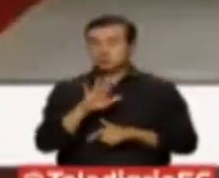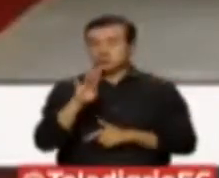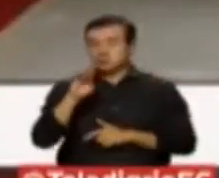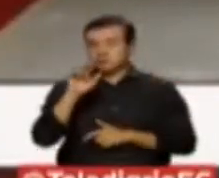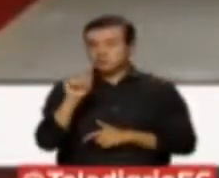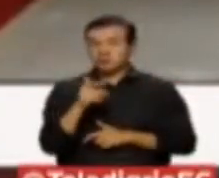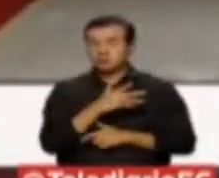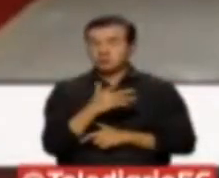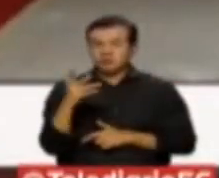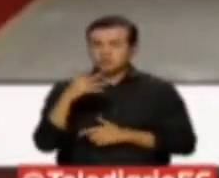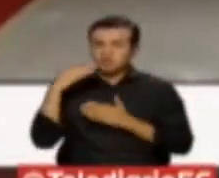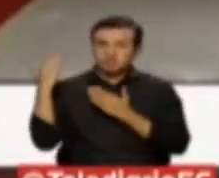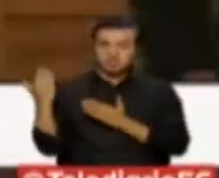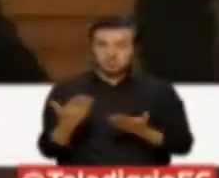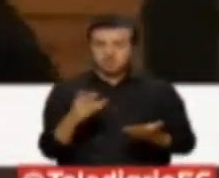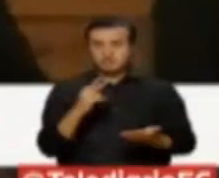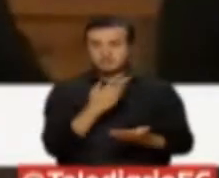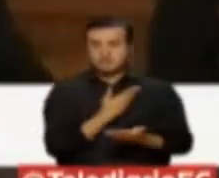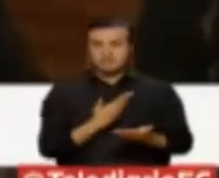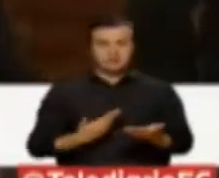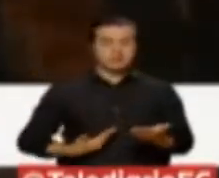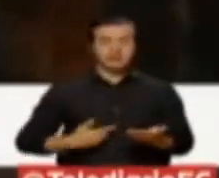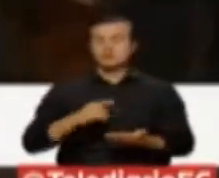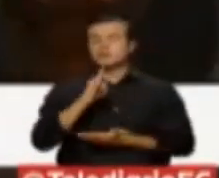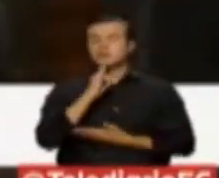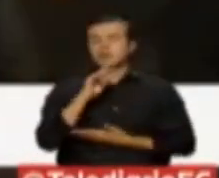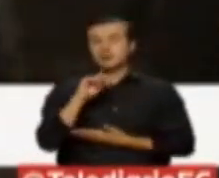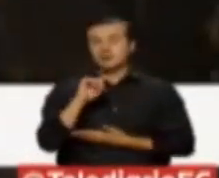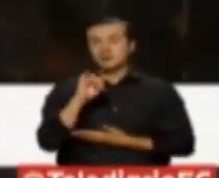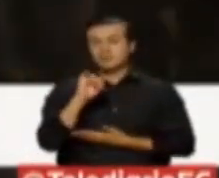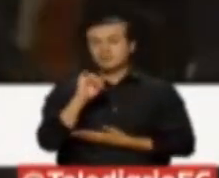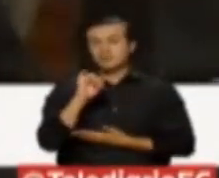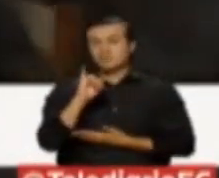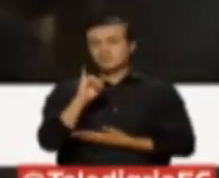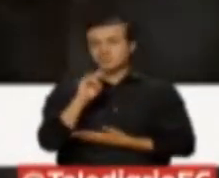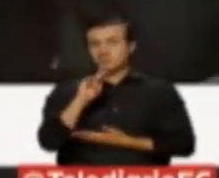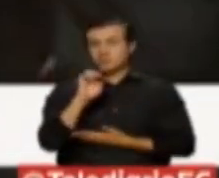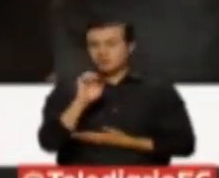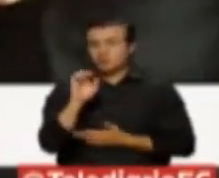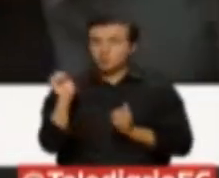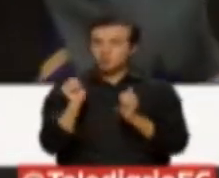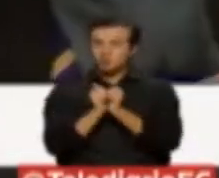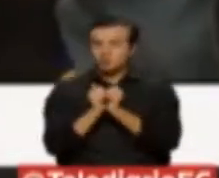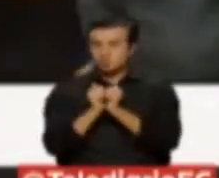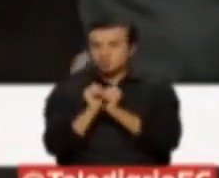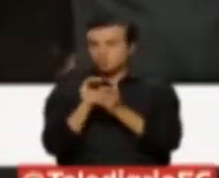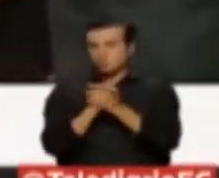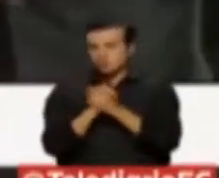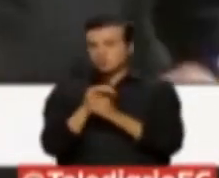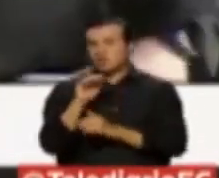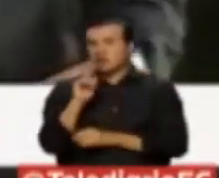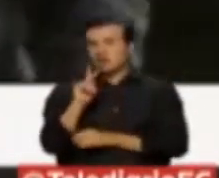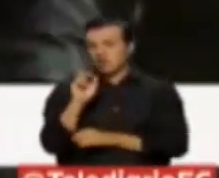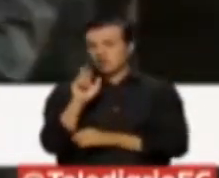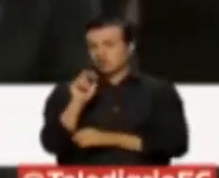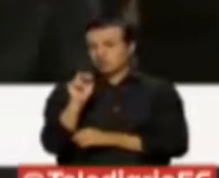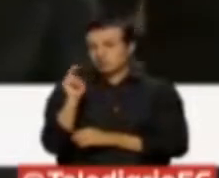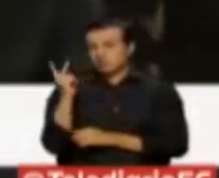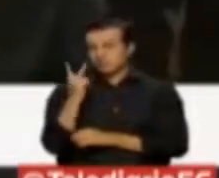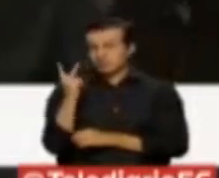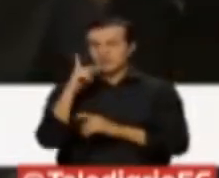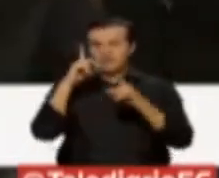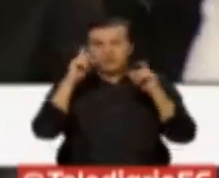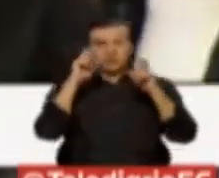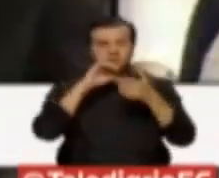rocío gonzález recibieron en carondelet al vicepresidente de los eeuu mike pence quien llegó acompañado de su esposa karen pains los honores respectivos y la